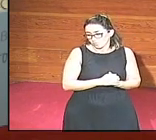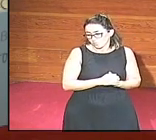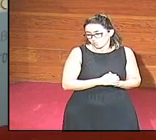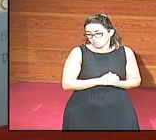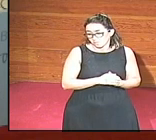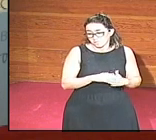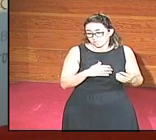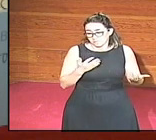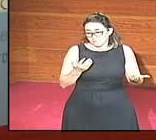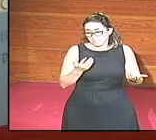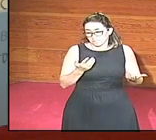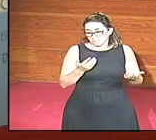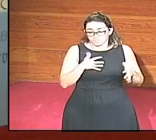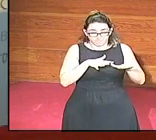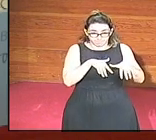Y se manda una columna